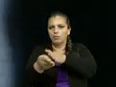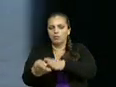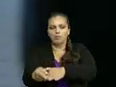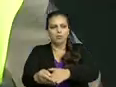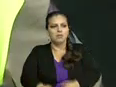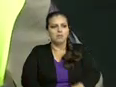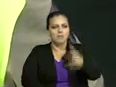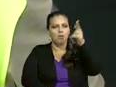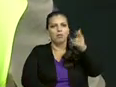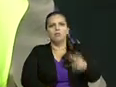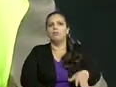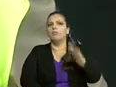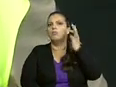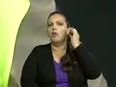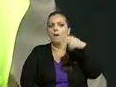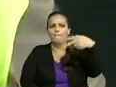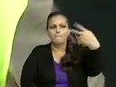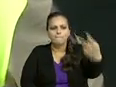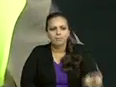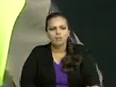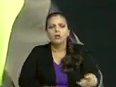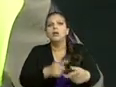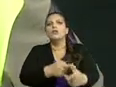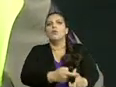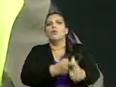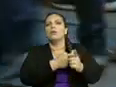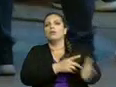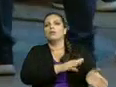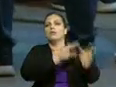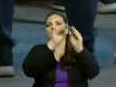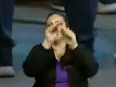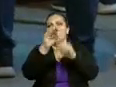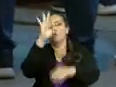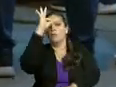Una persona herida. Estamos tratando de localizar a la persona.